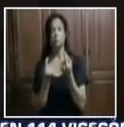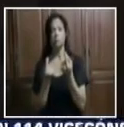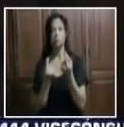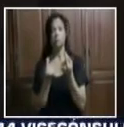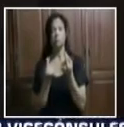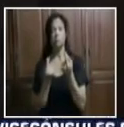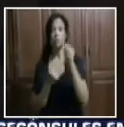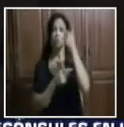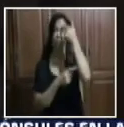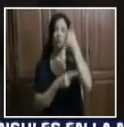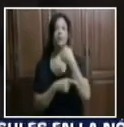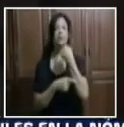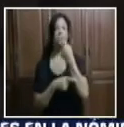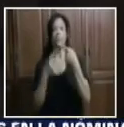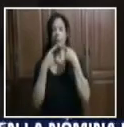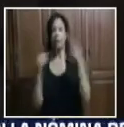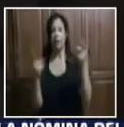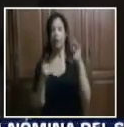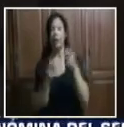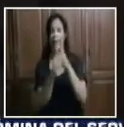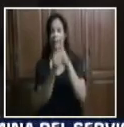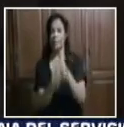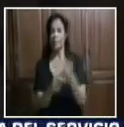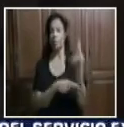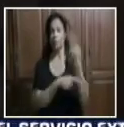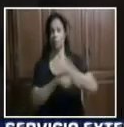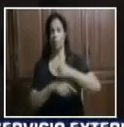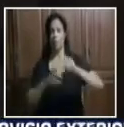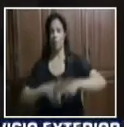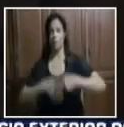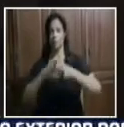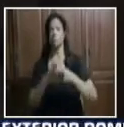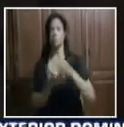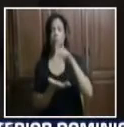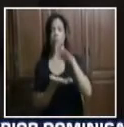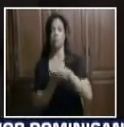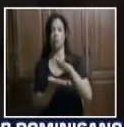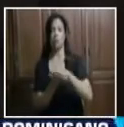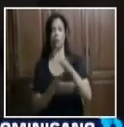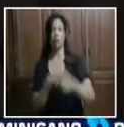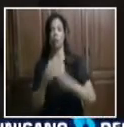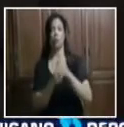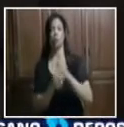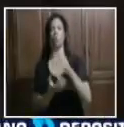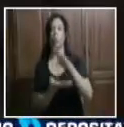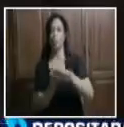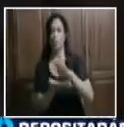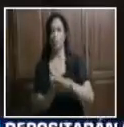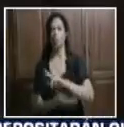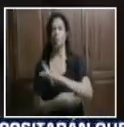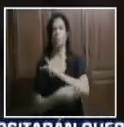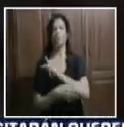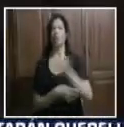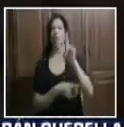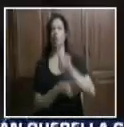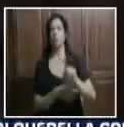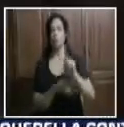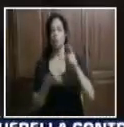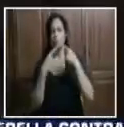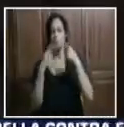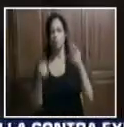a anunciarlo el mismo día que iba a comenzar el curso. Colegios privados habían dicho que el lunes comenzaba el curso